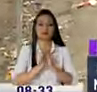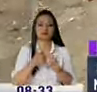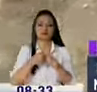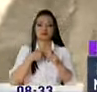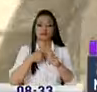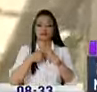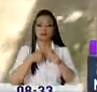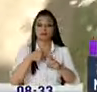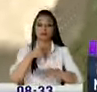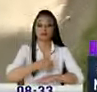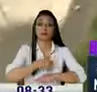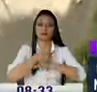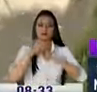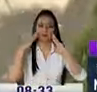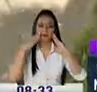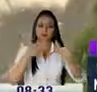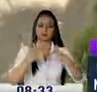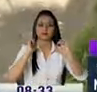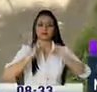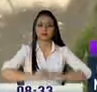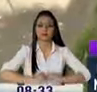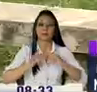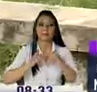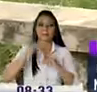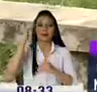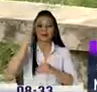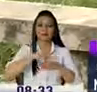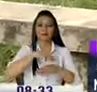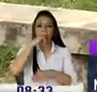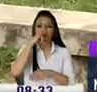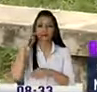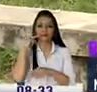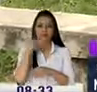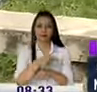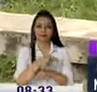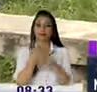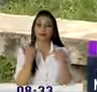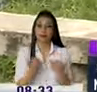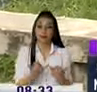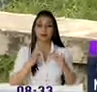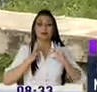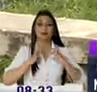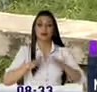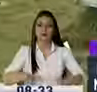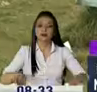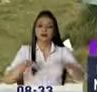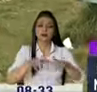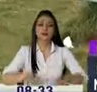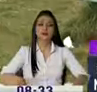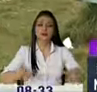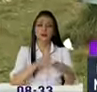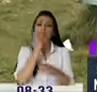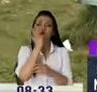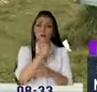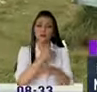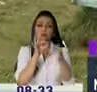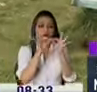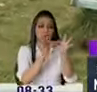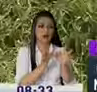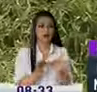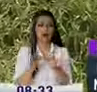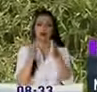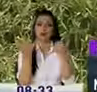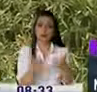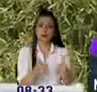las autoridades hagan algo, sobre todo por los niños, para que en esta temporada de vacaciones tengan un lugar